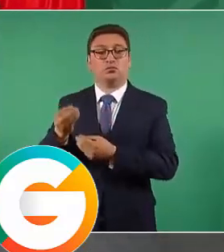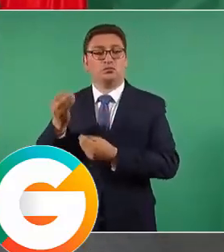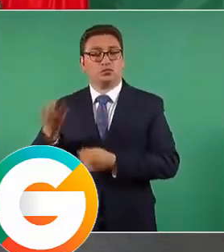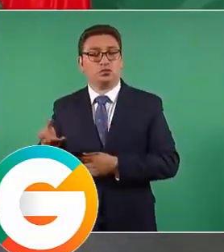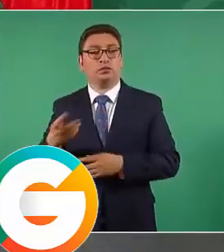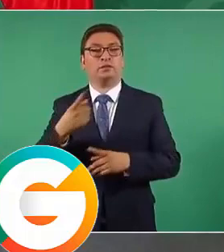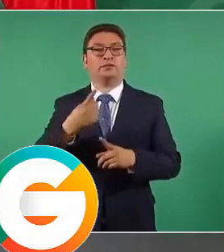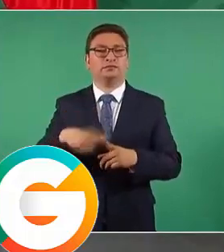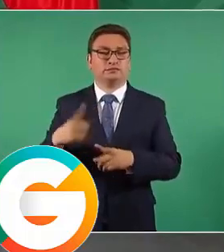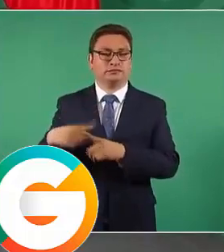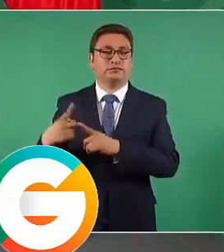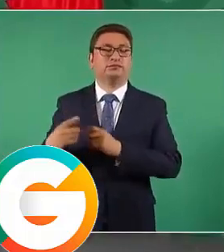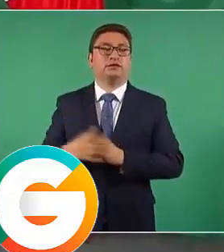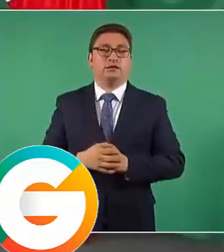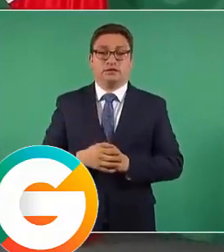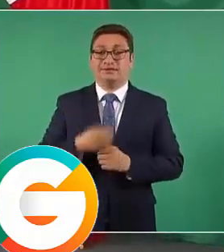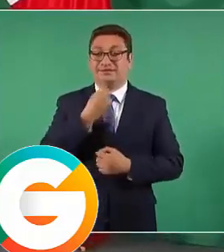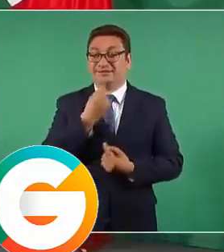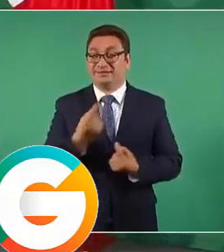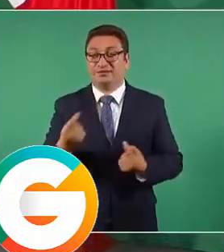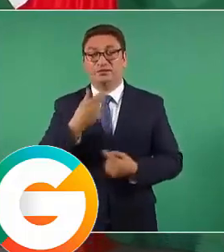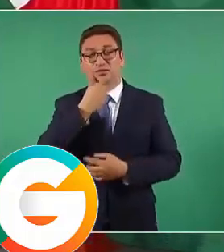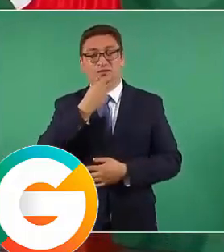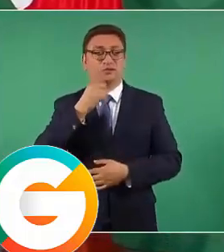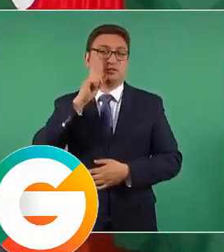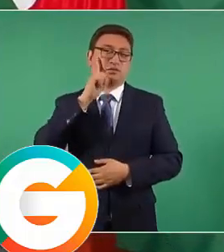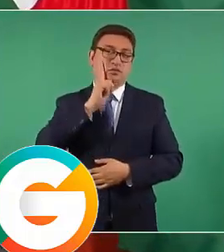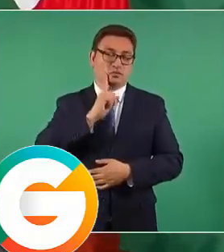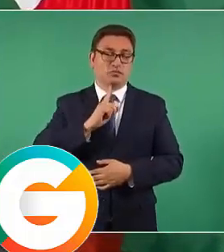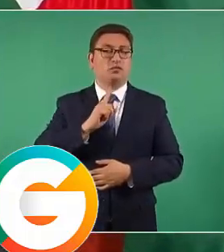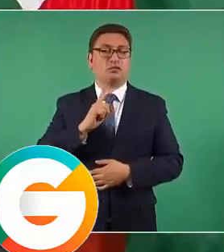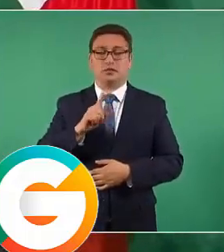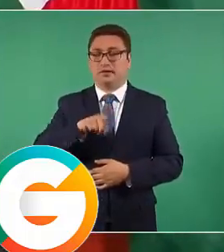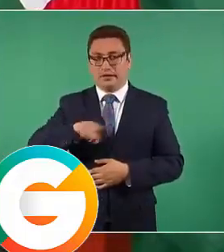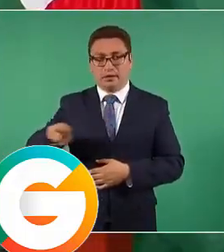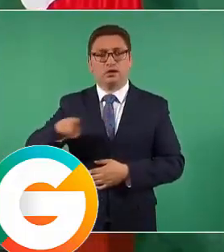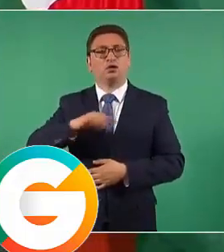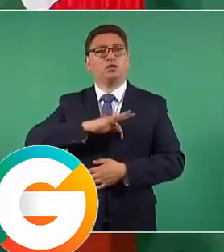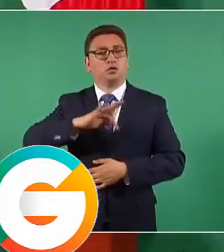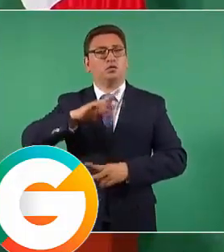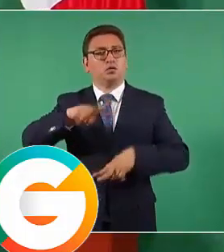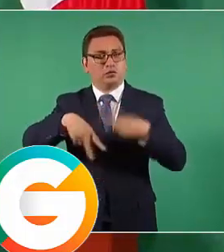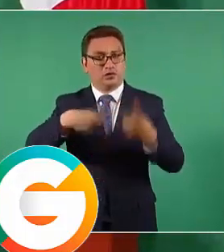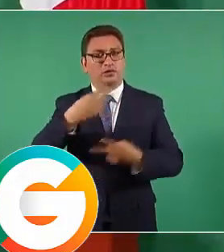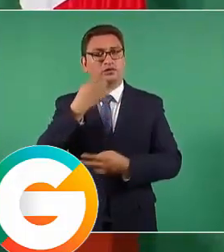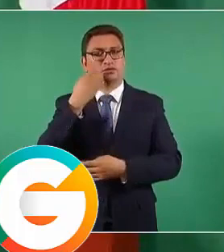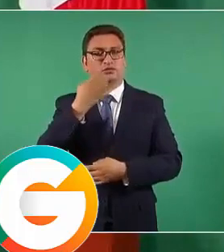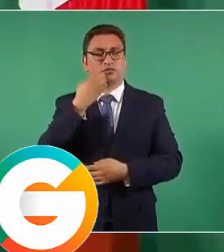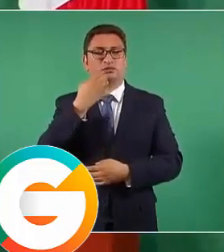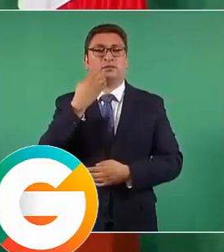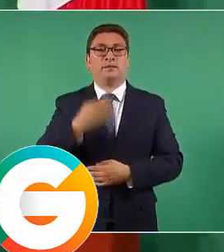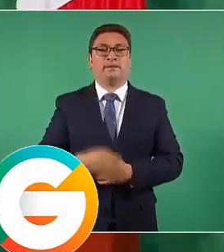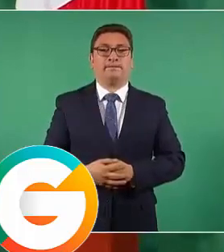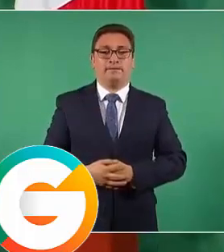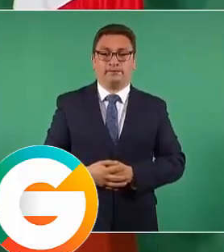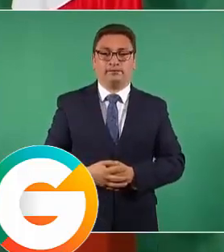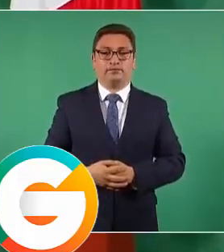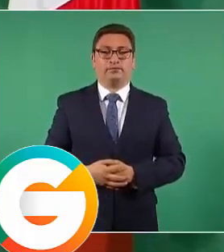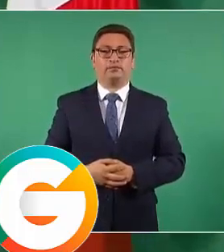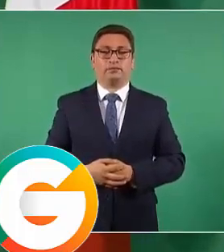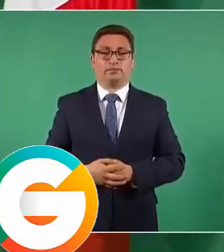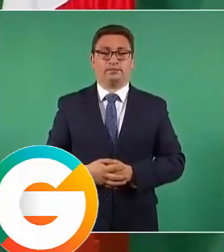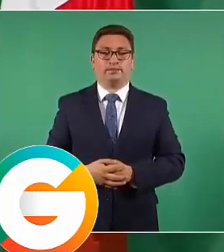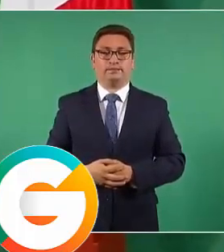que las niñas, los niños puedan asistir a la escuela a